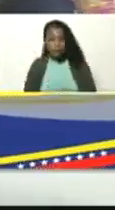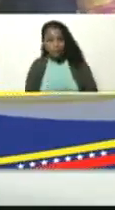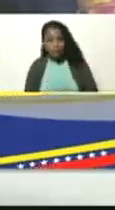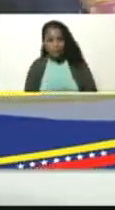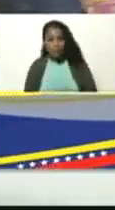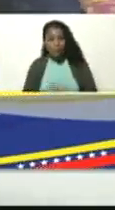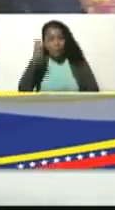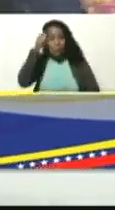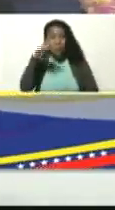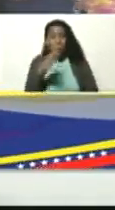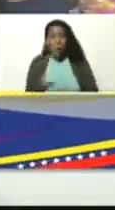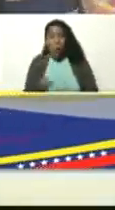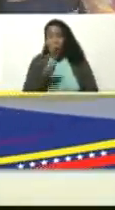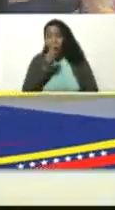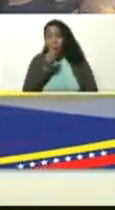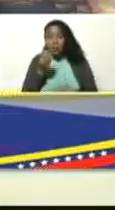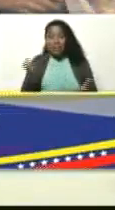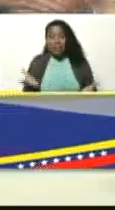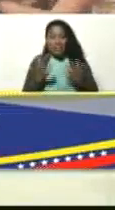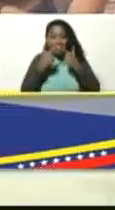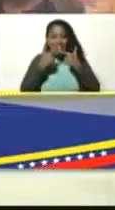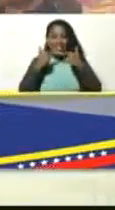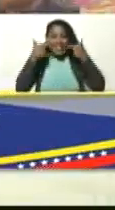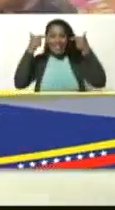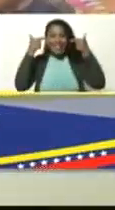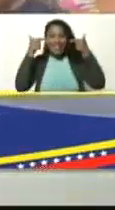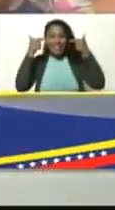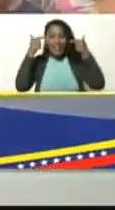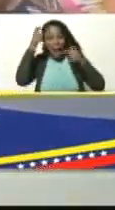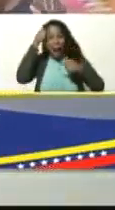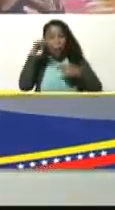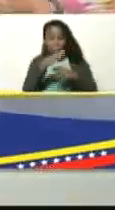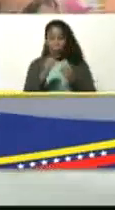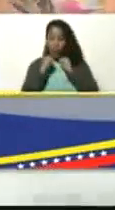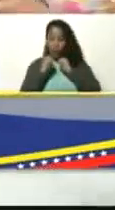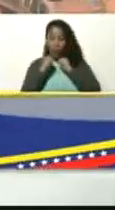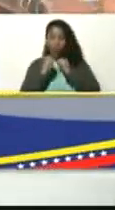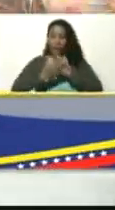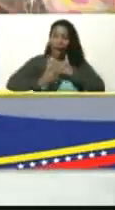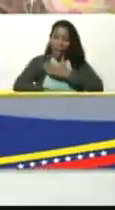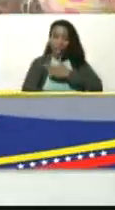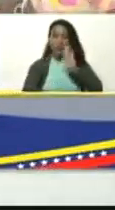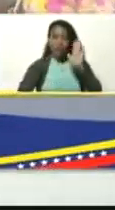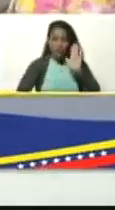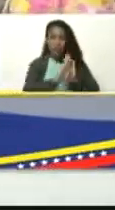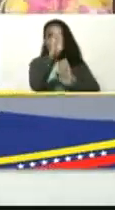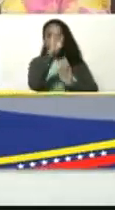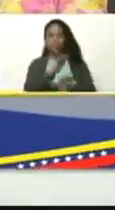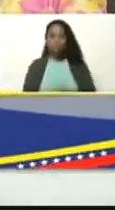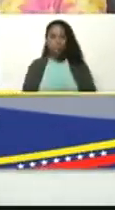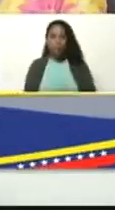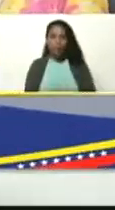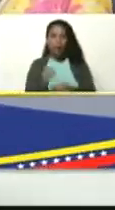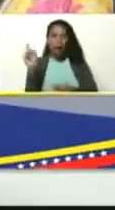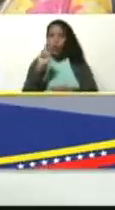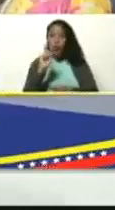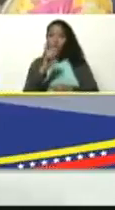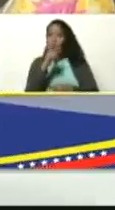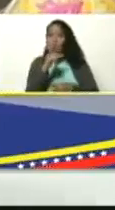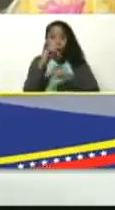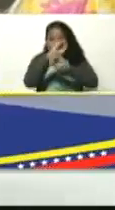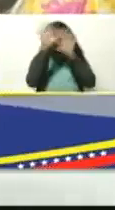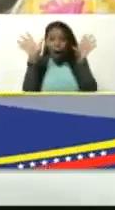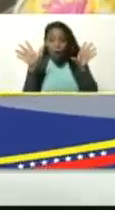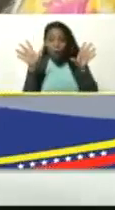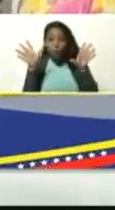El pueblo Come Candela tiene una sonrisa y el pueblo Come Candela lo que va es para adelante. Para el que no esté claro, pues,